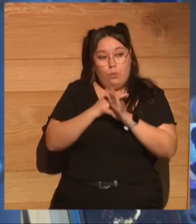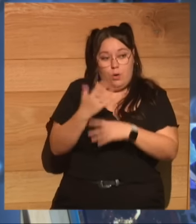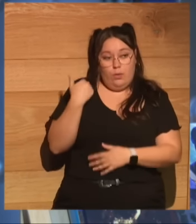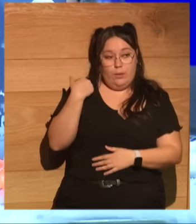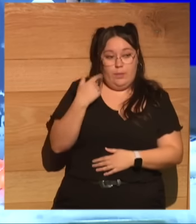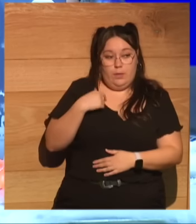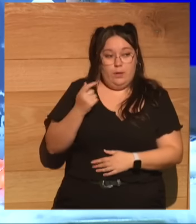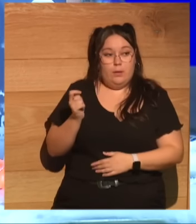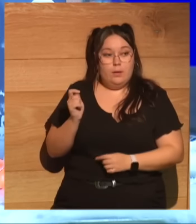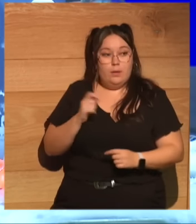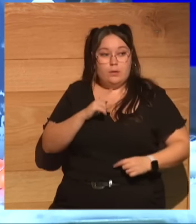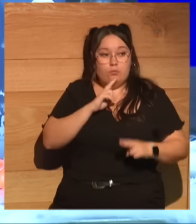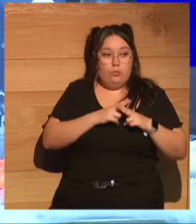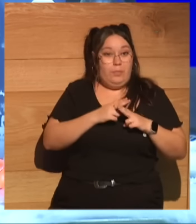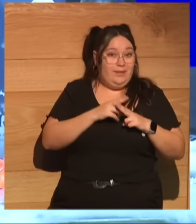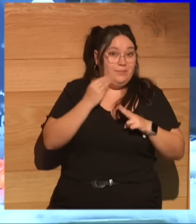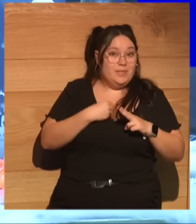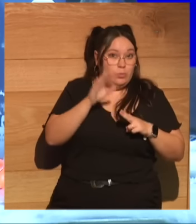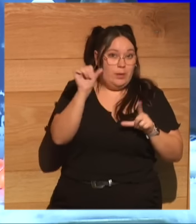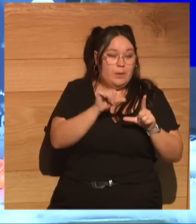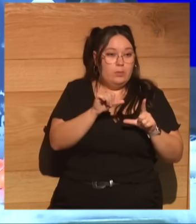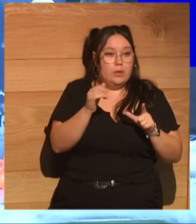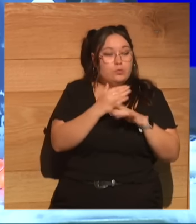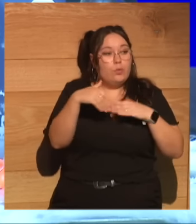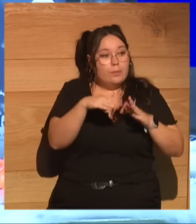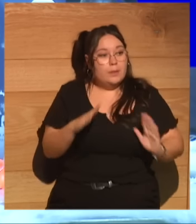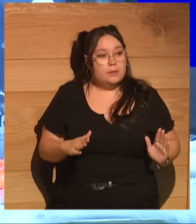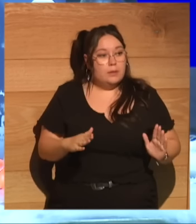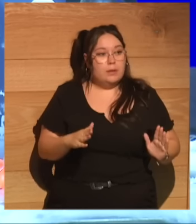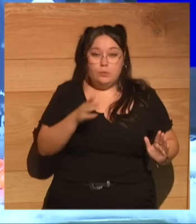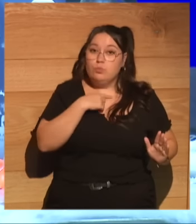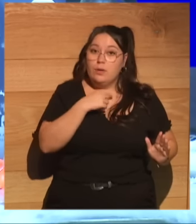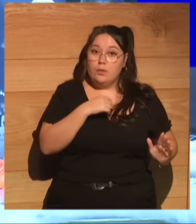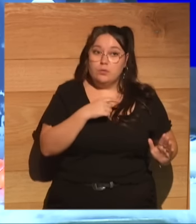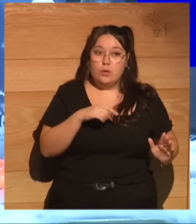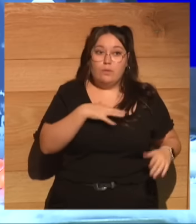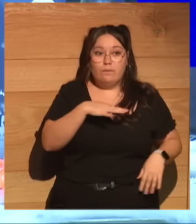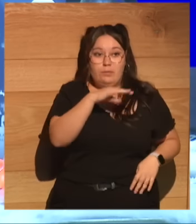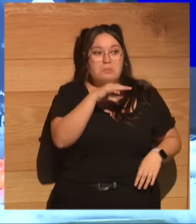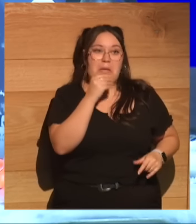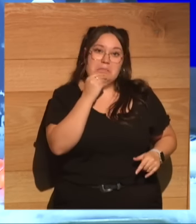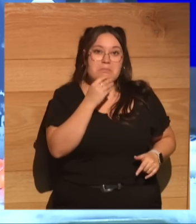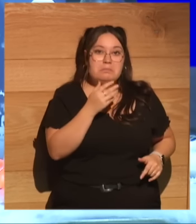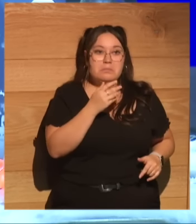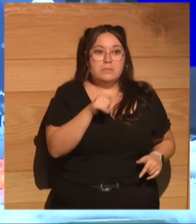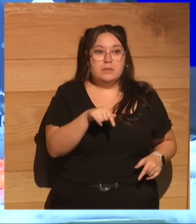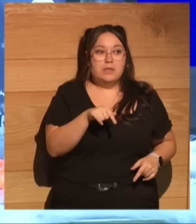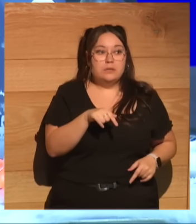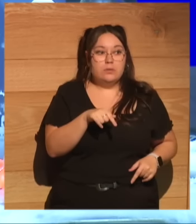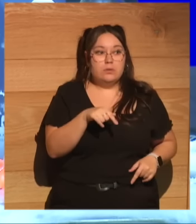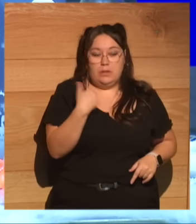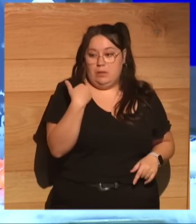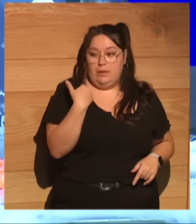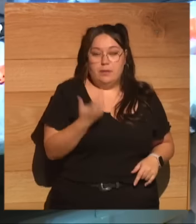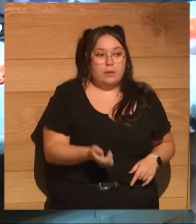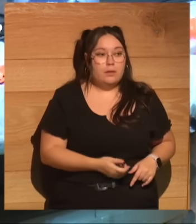que salió, lo tengo yo, se llama Beetlejuice, es un juego de mesa y es muy gracioso, ¿sabes? Con fantasmas y tal, y esto es relativamente reciente.